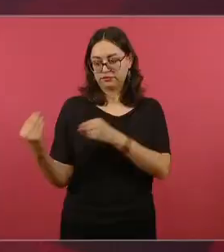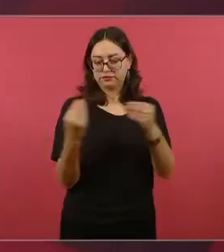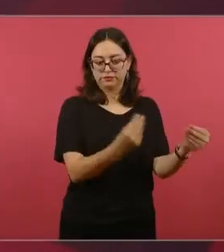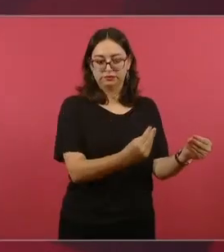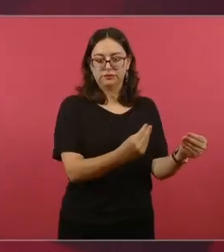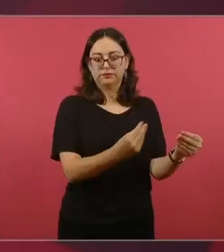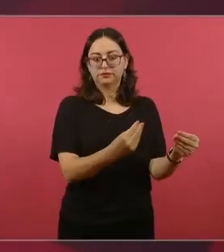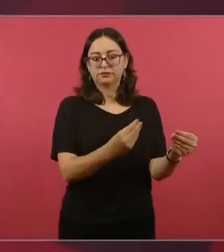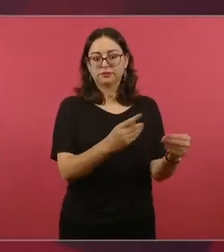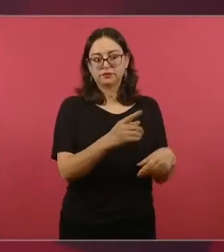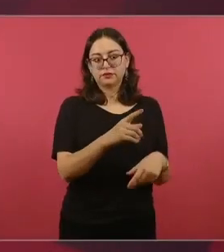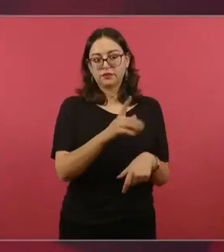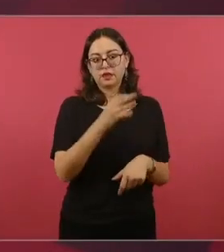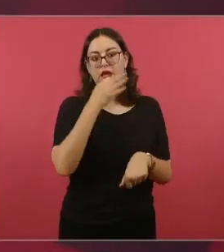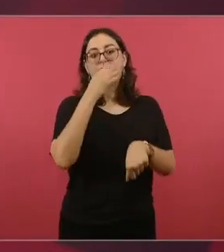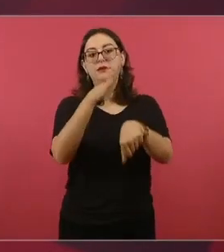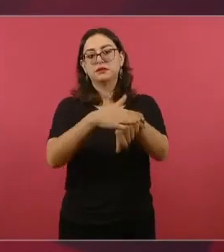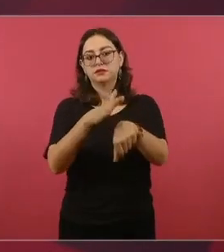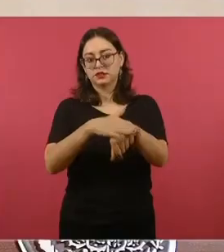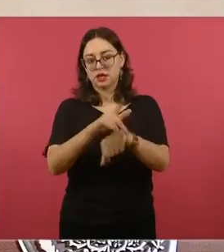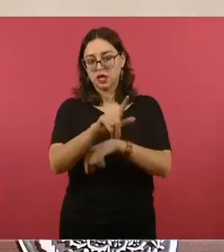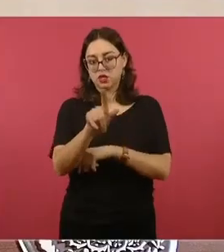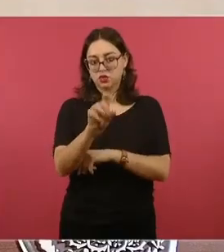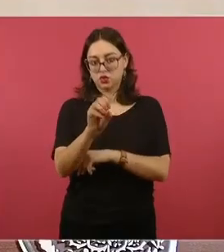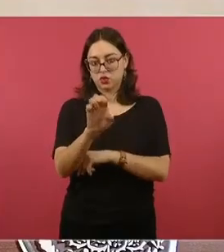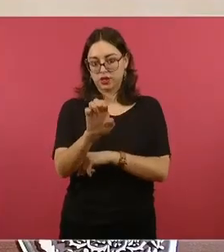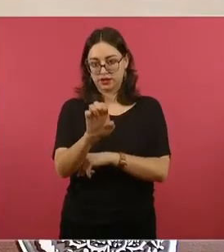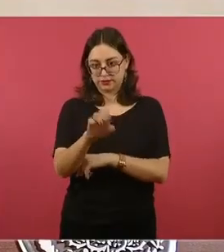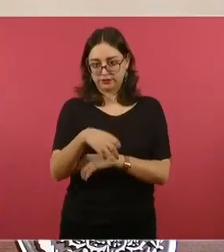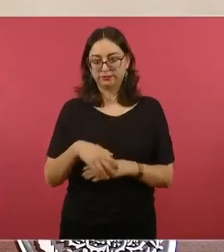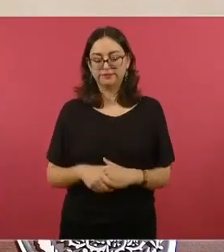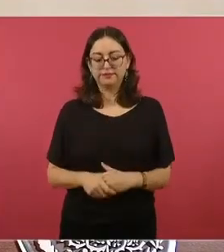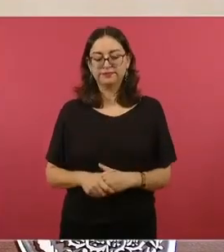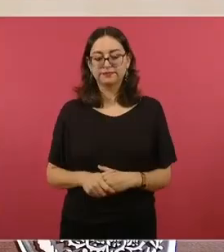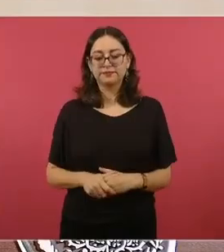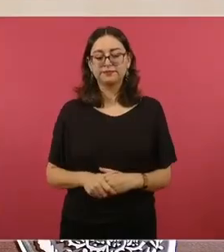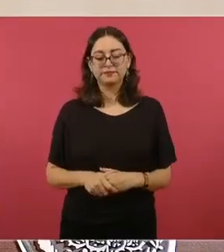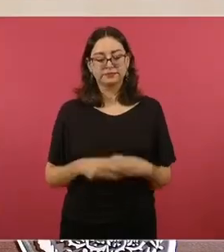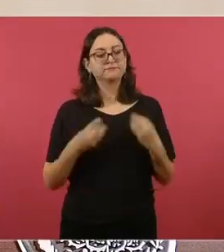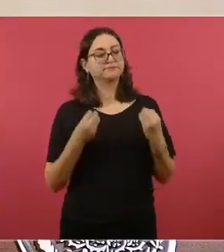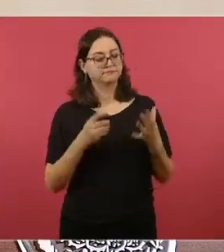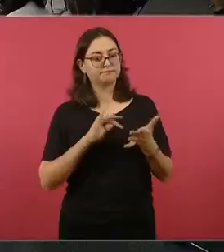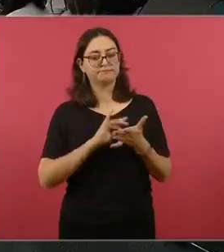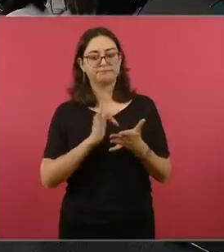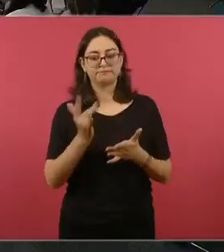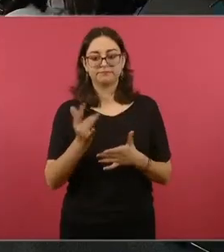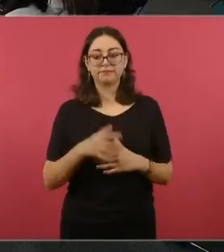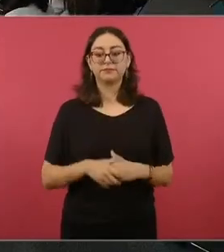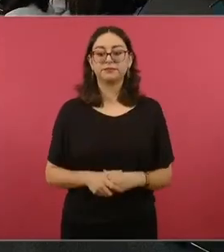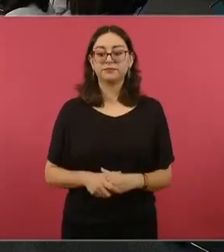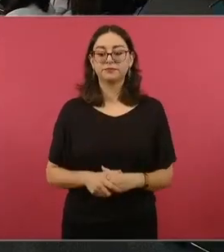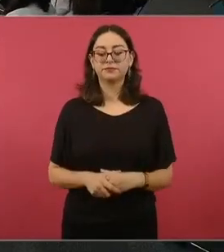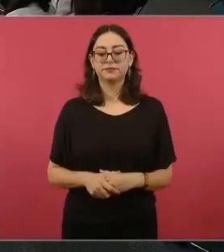lo atienda Zoé Robles. ¿Sí? Muchísimas gracias. ¿Cómo no?